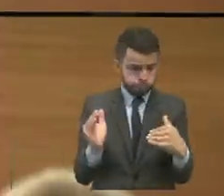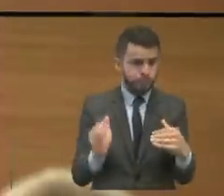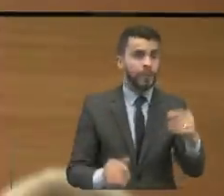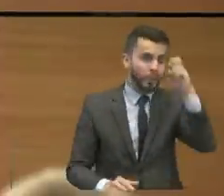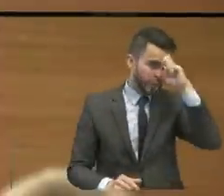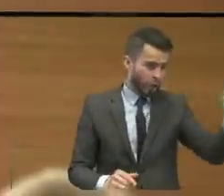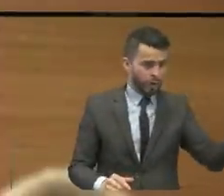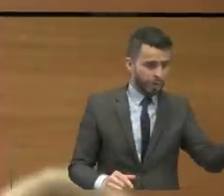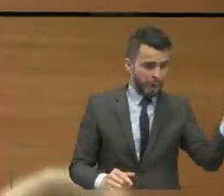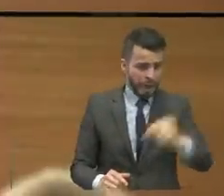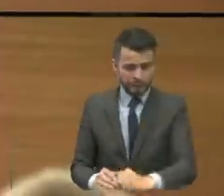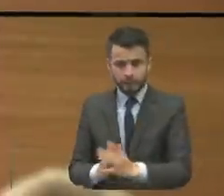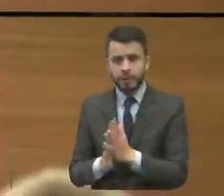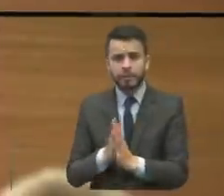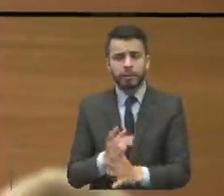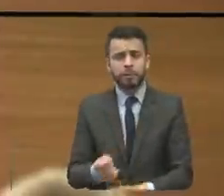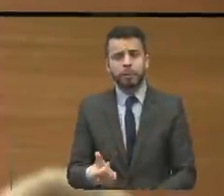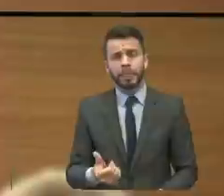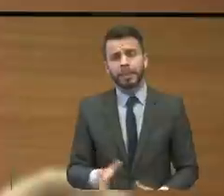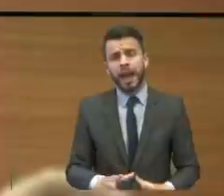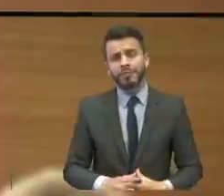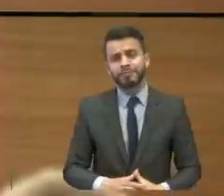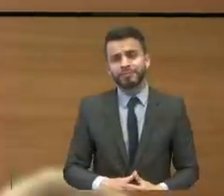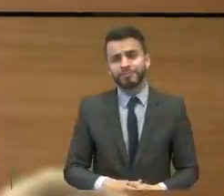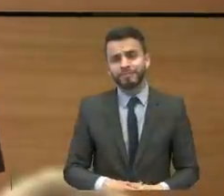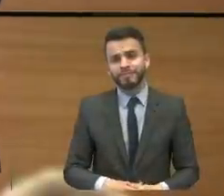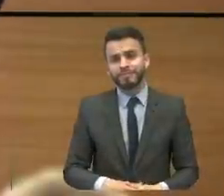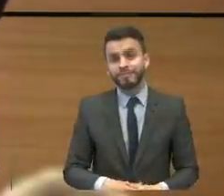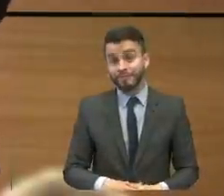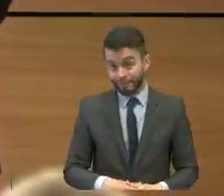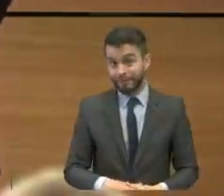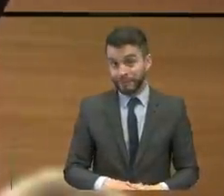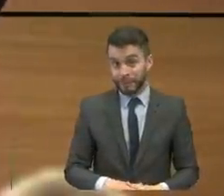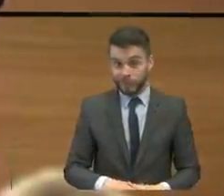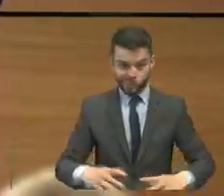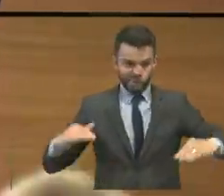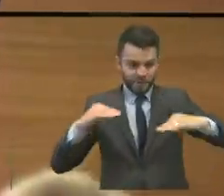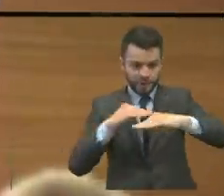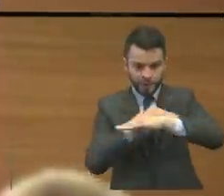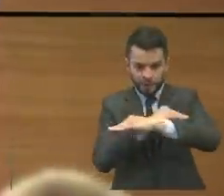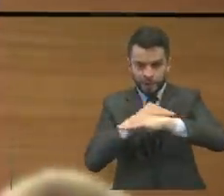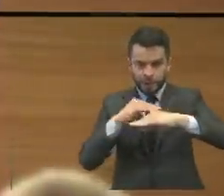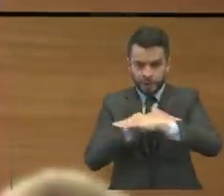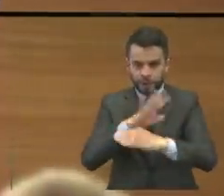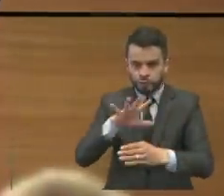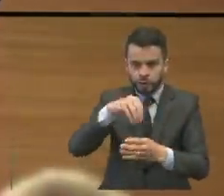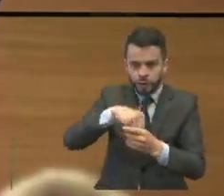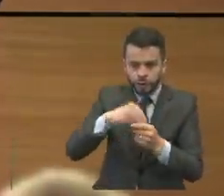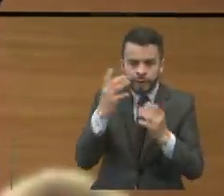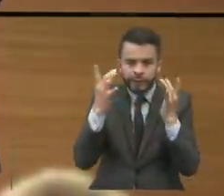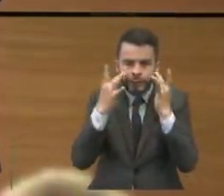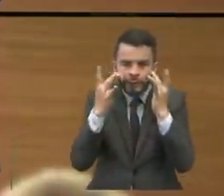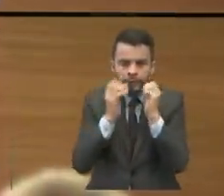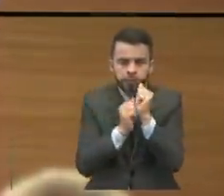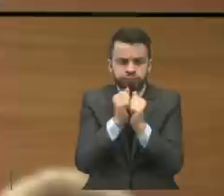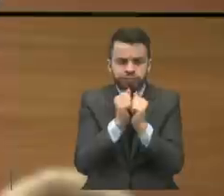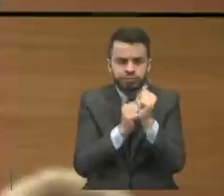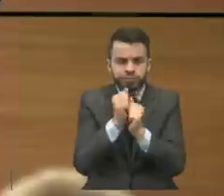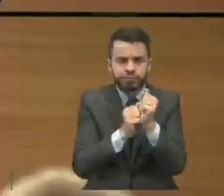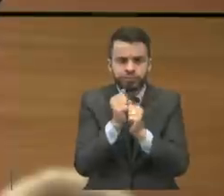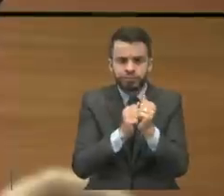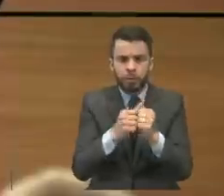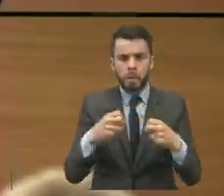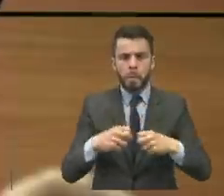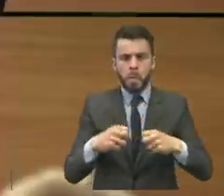centro. Porque va a haber o carril exclusivo dedicado para transporte público limpio, buses duales,